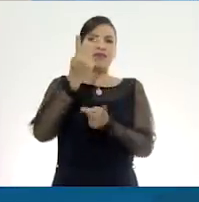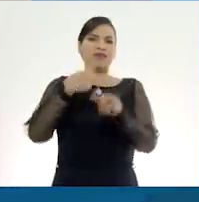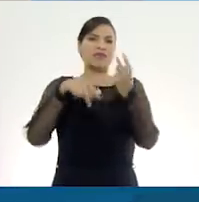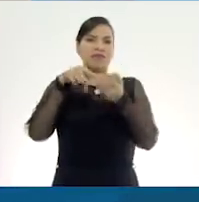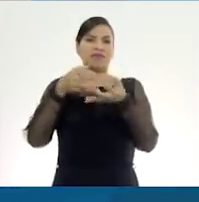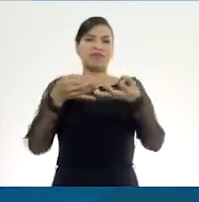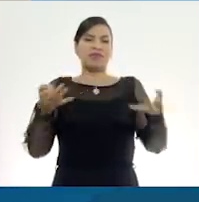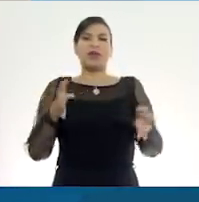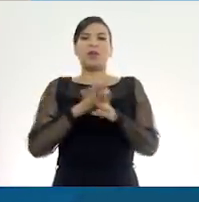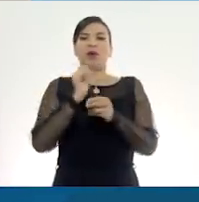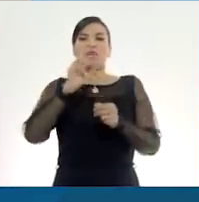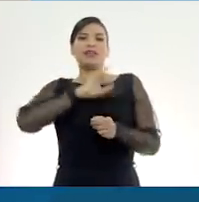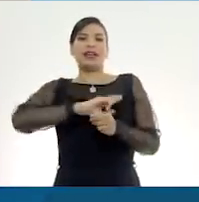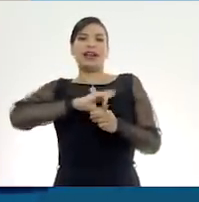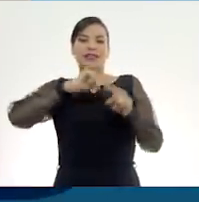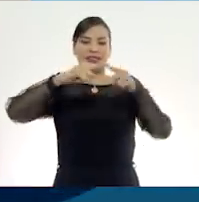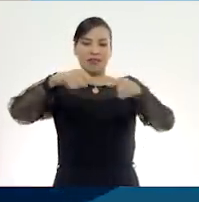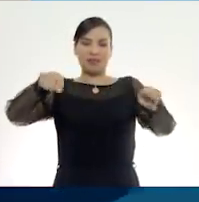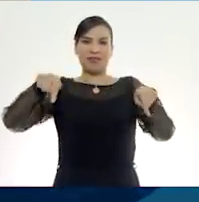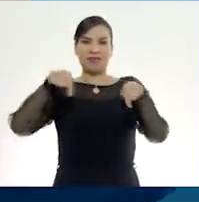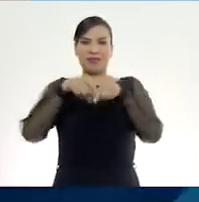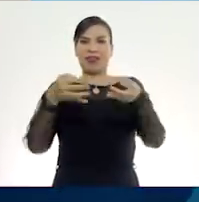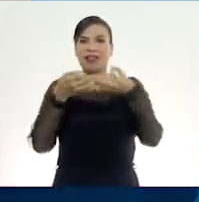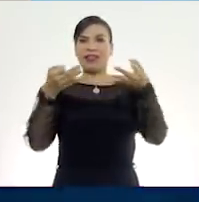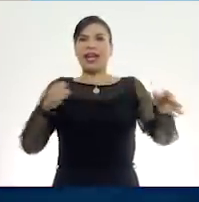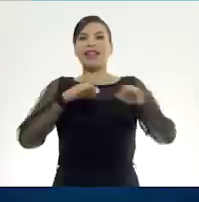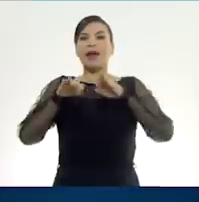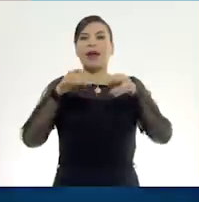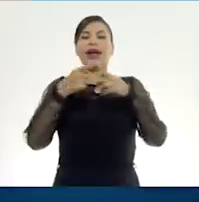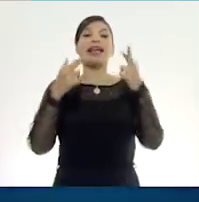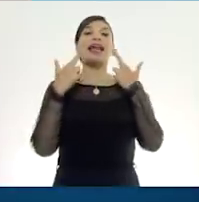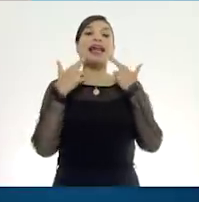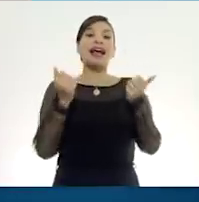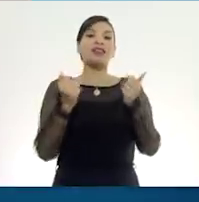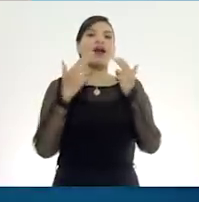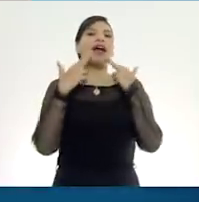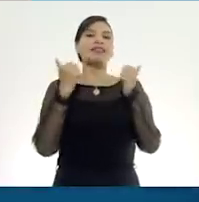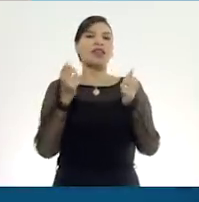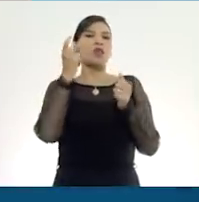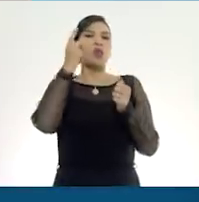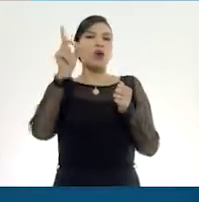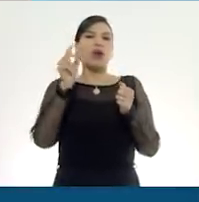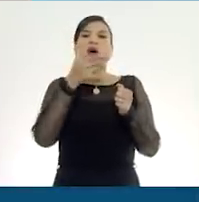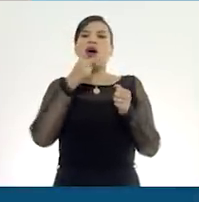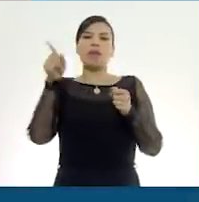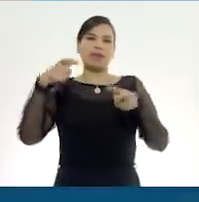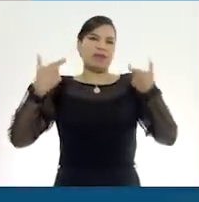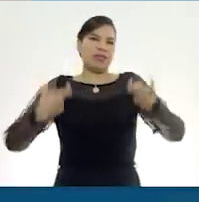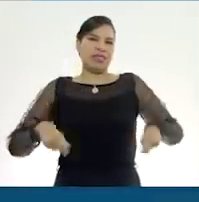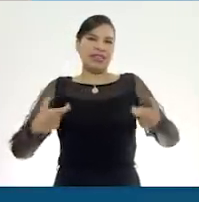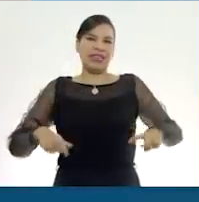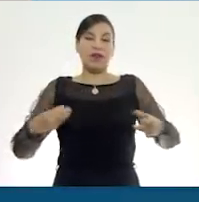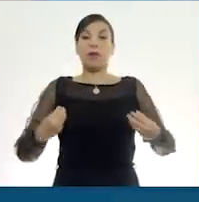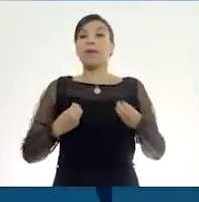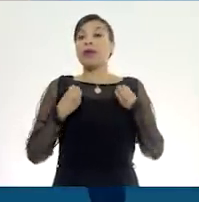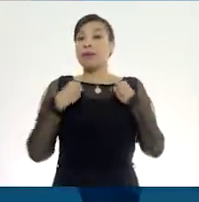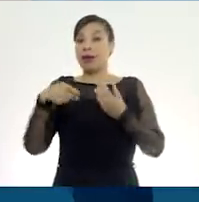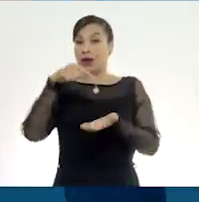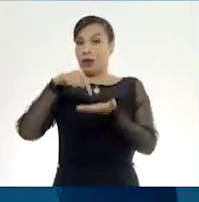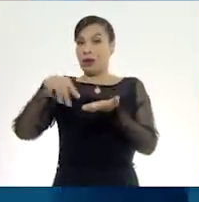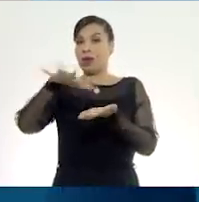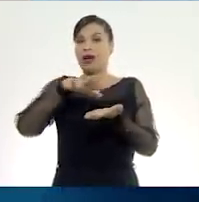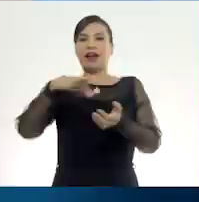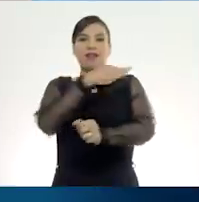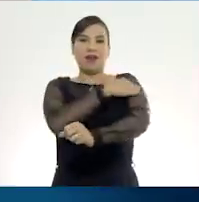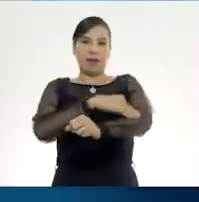que tenían que rentar parcelas o trabajar en ranchos y haciendas que pertenecían a hombres muy acaudalados que vivían ahí con